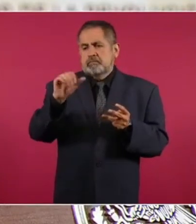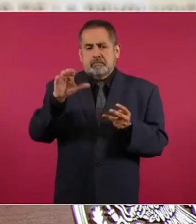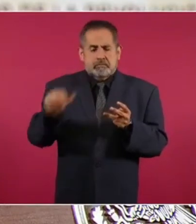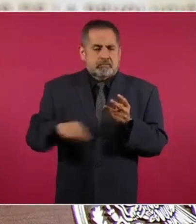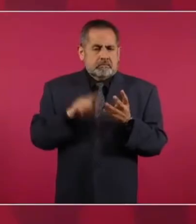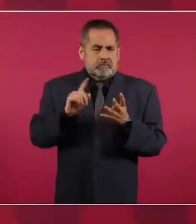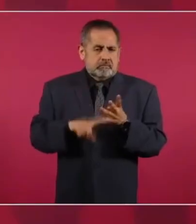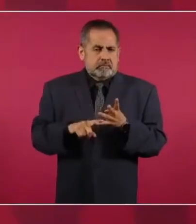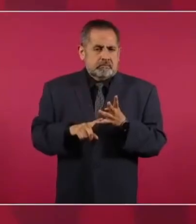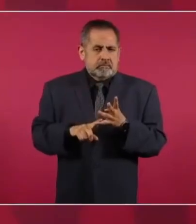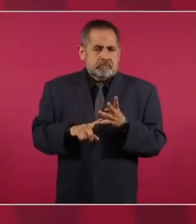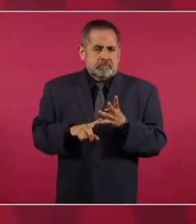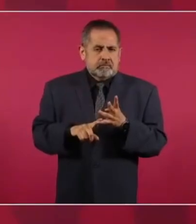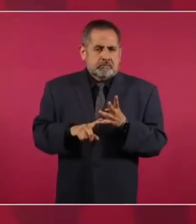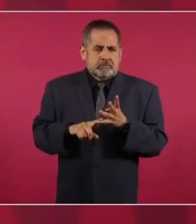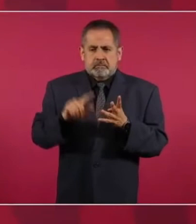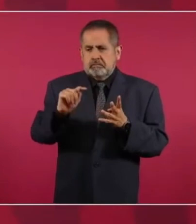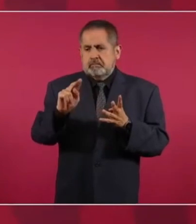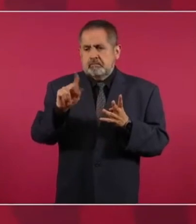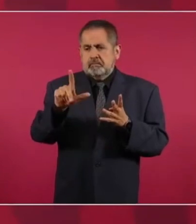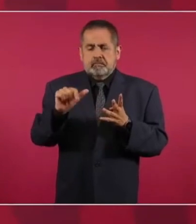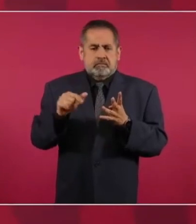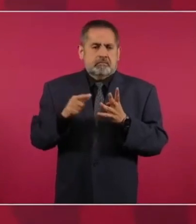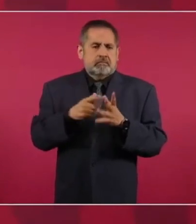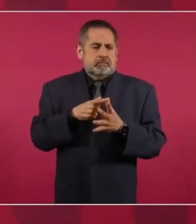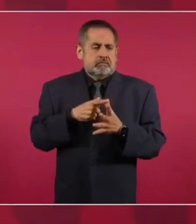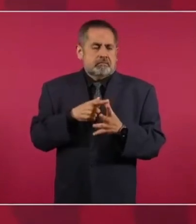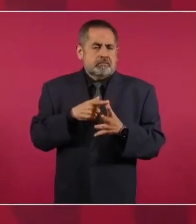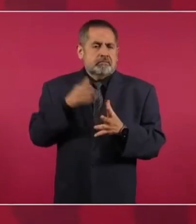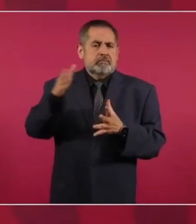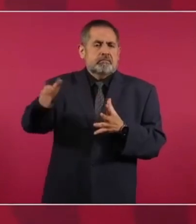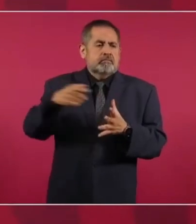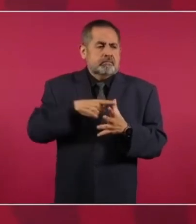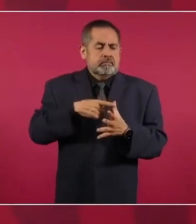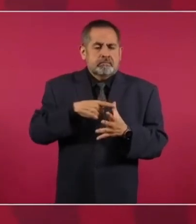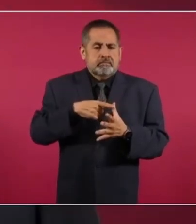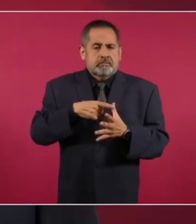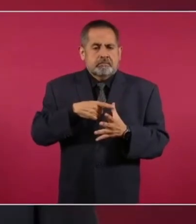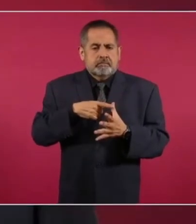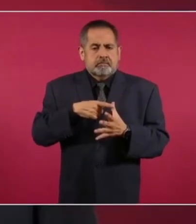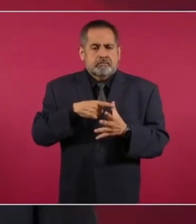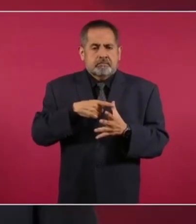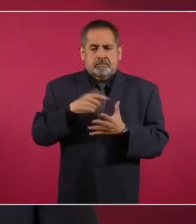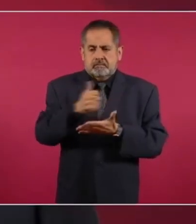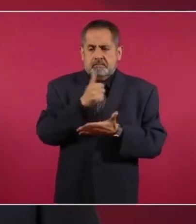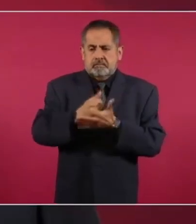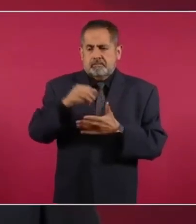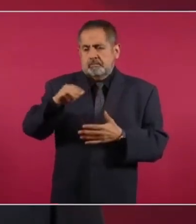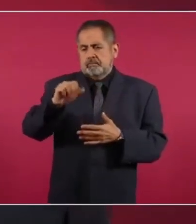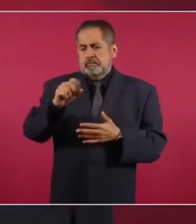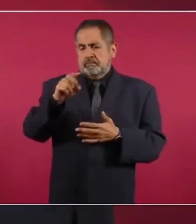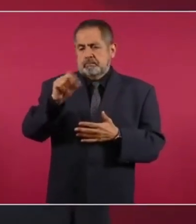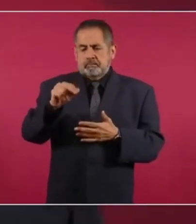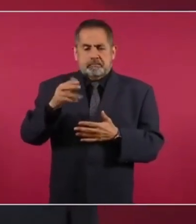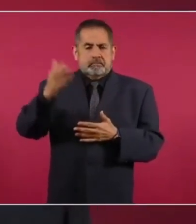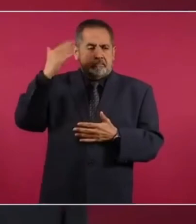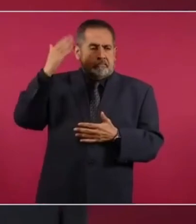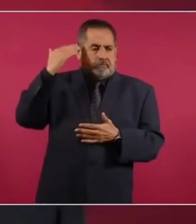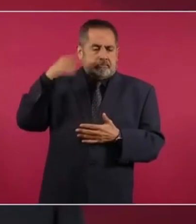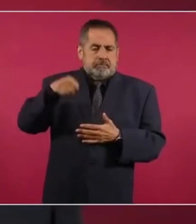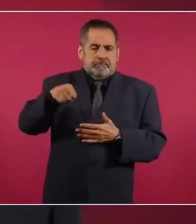a la refinería de Tula y voy a la refinería de Ciudad Madero, porque ya